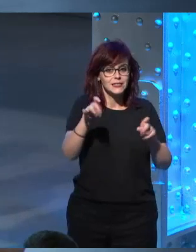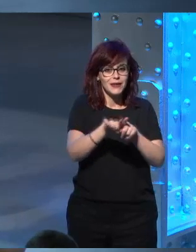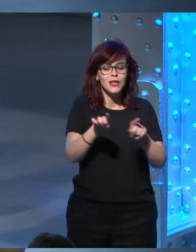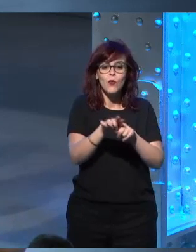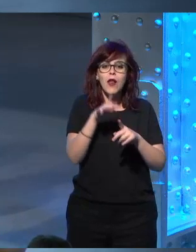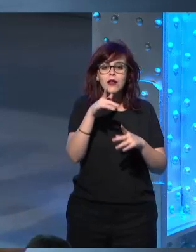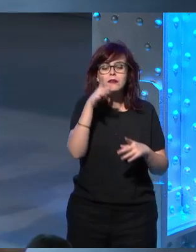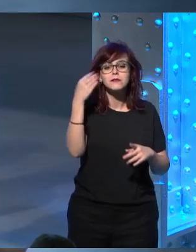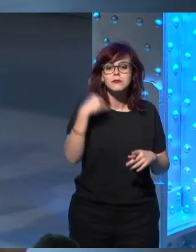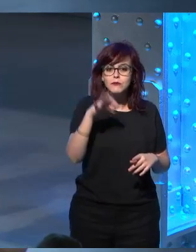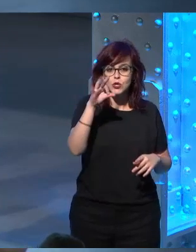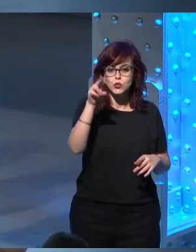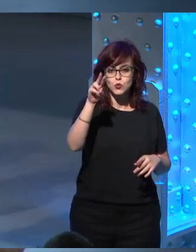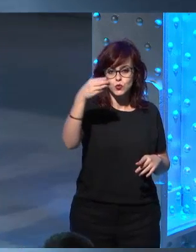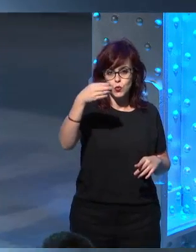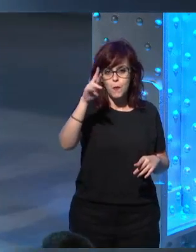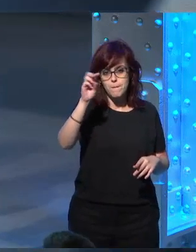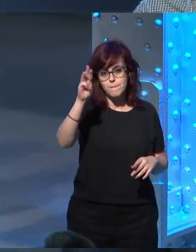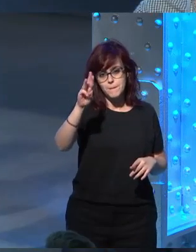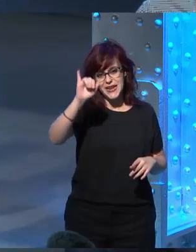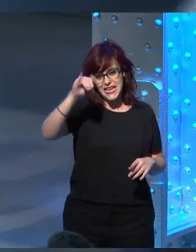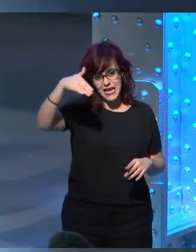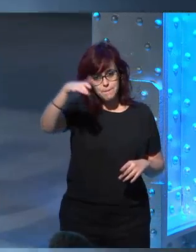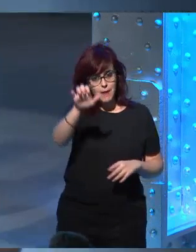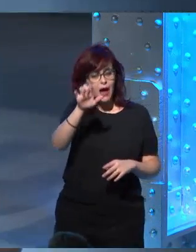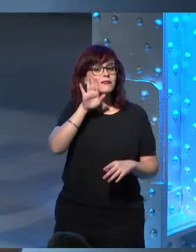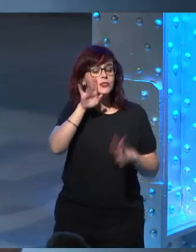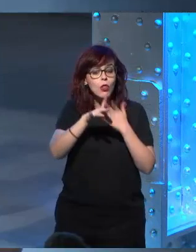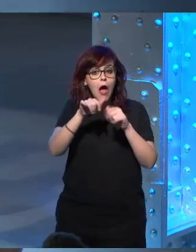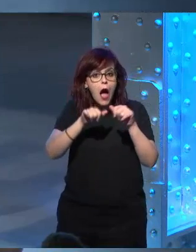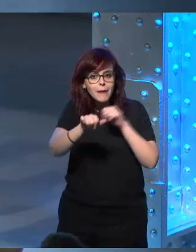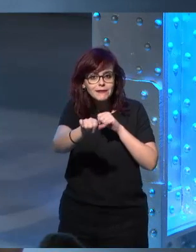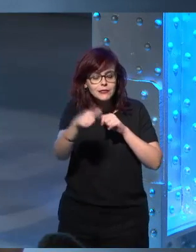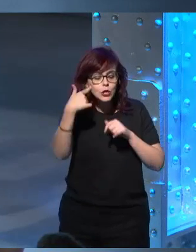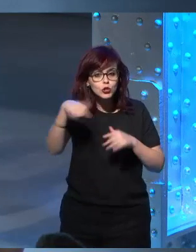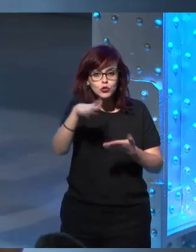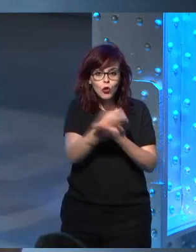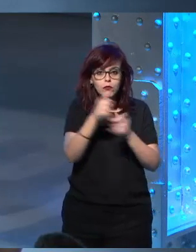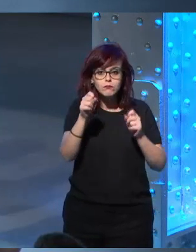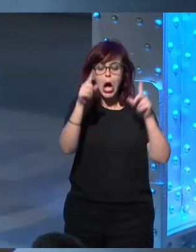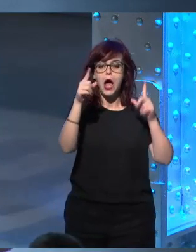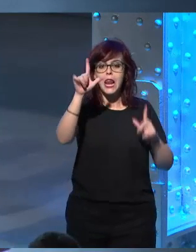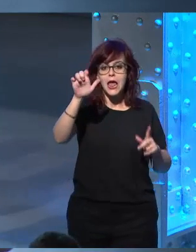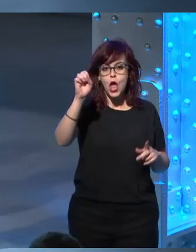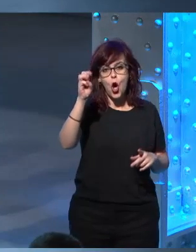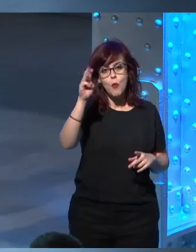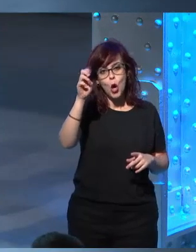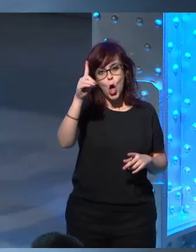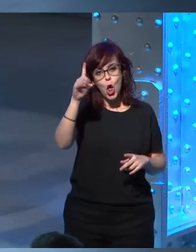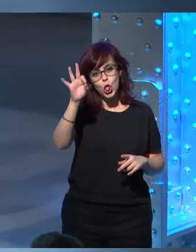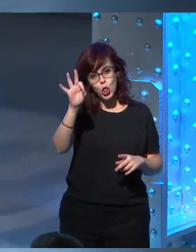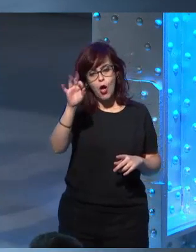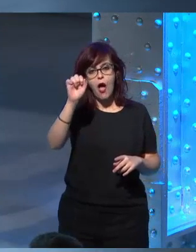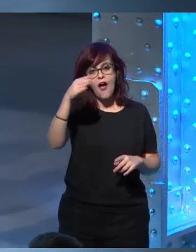las subprime en Estados Unidos. Y a partir de ahí todos conocimos a Leopoldo Abadía, que está hoy con nosotros y que